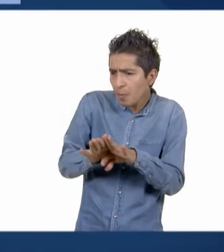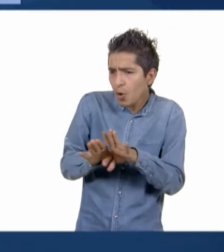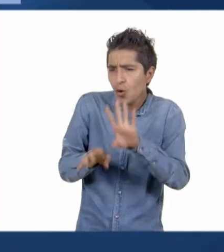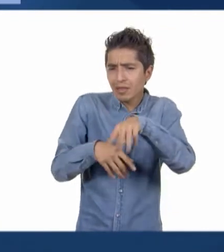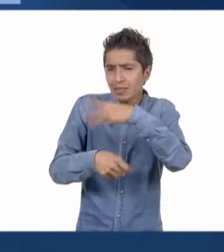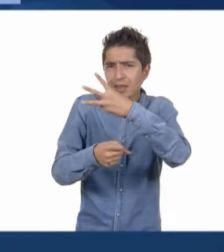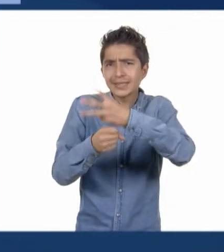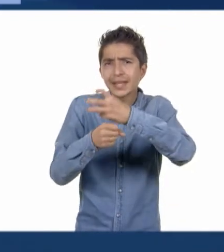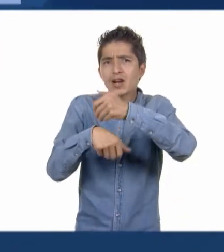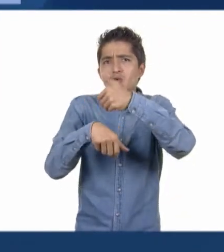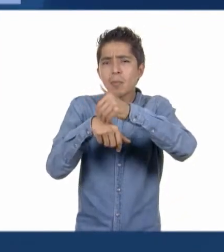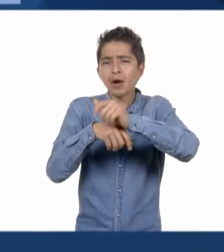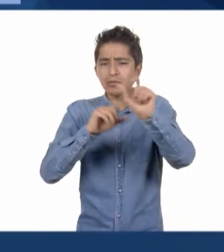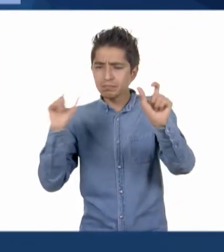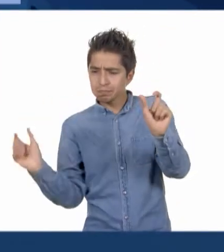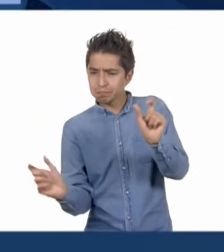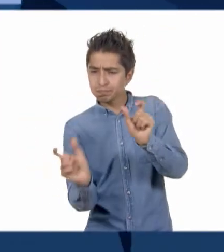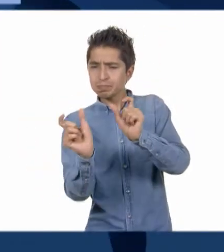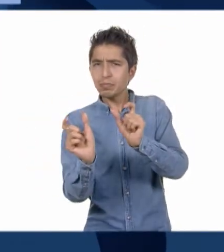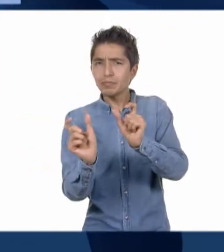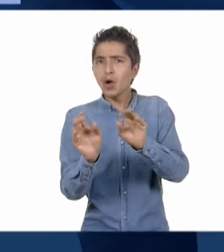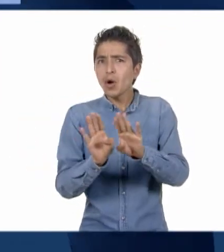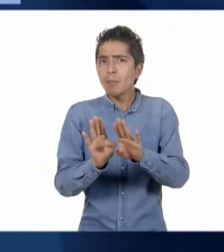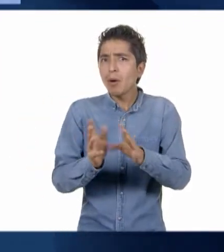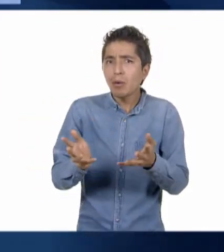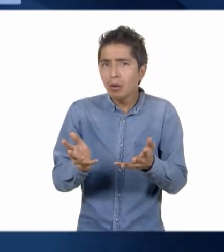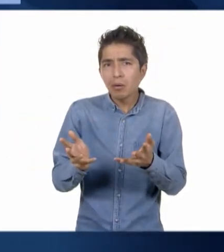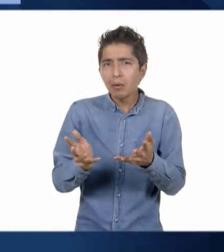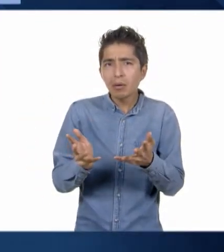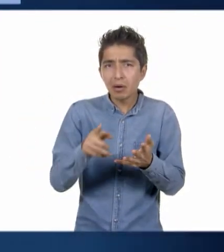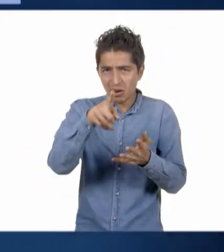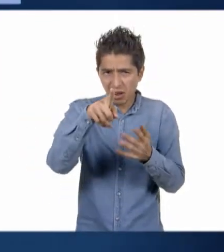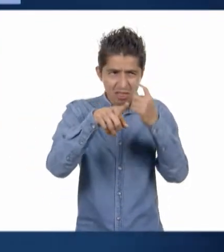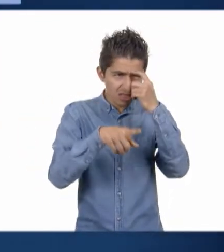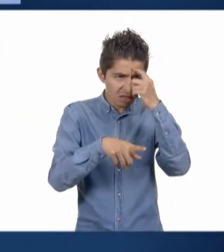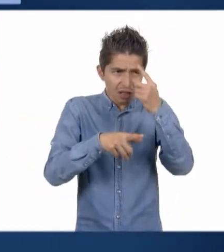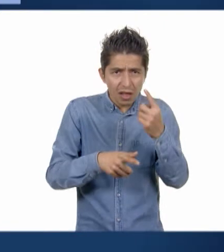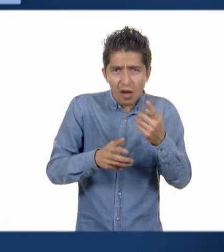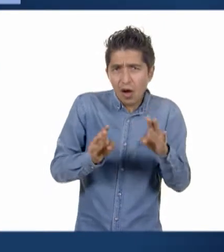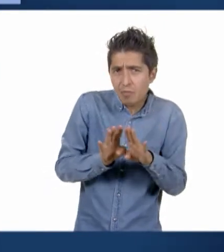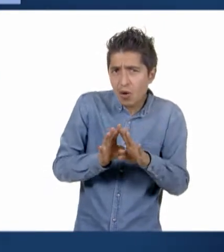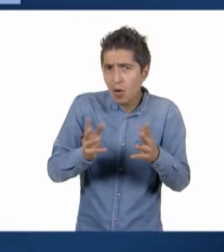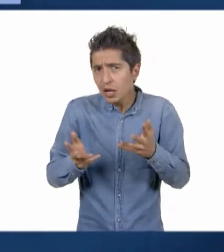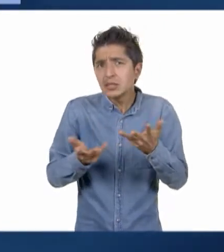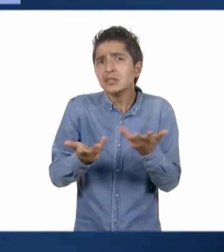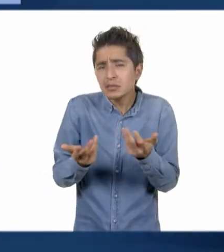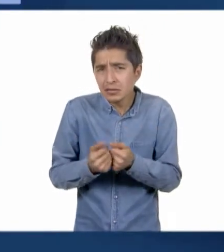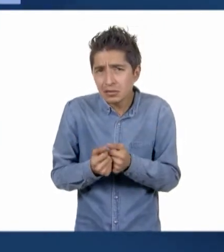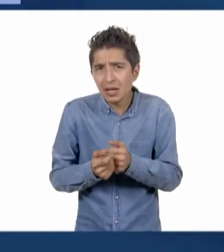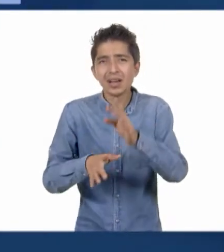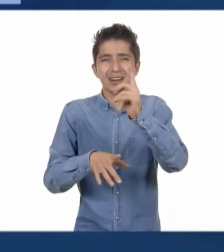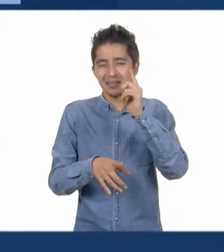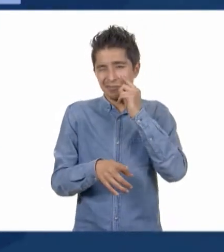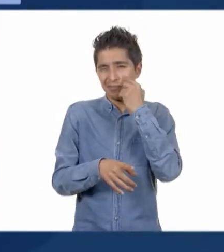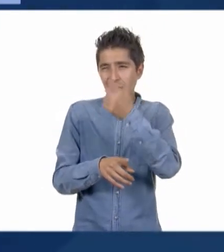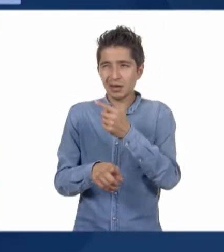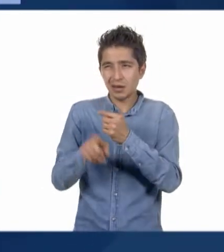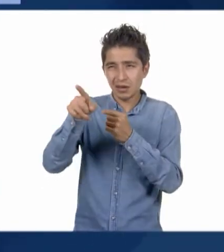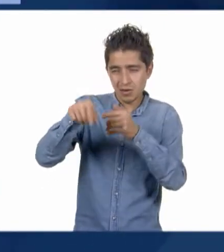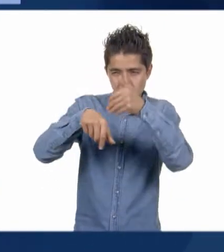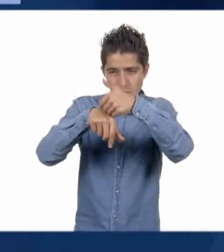número natural entre ellos? ¿Se les ocurre alguna manera de hacerlo? Considerando la ubicación de los números que